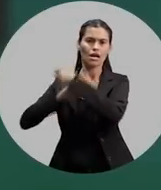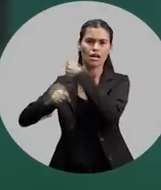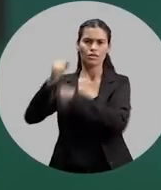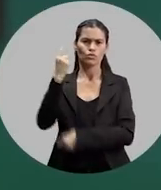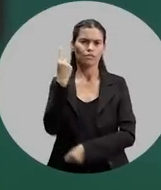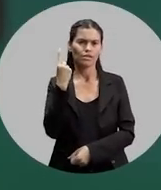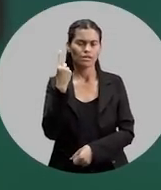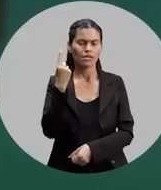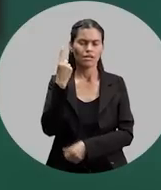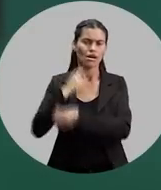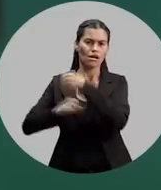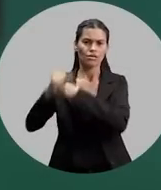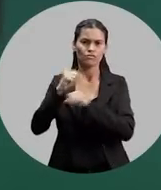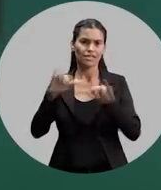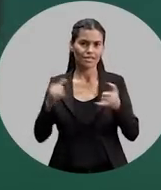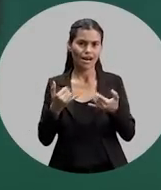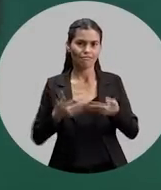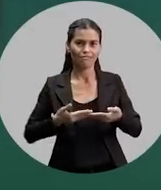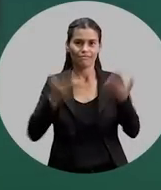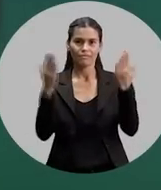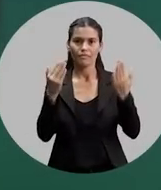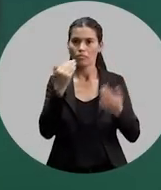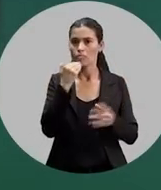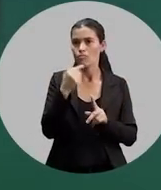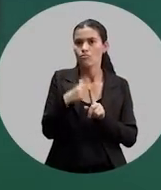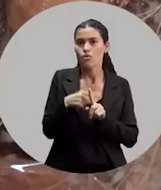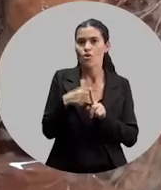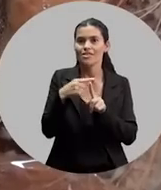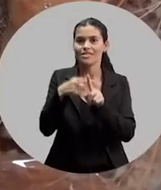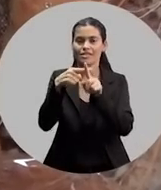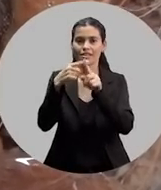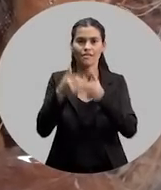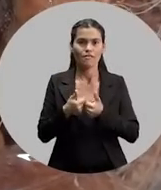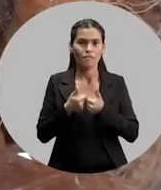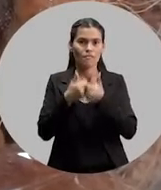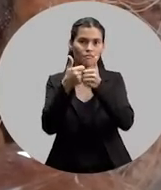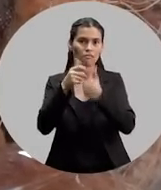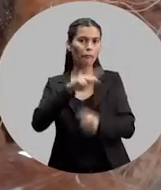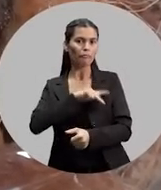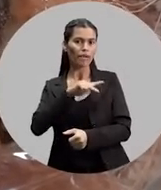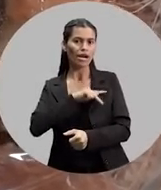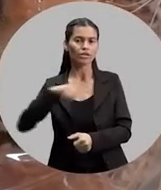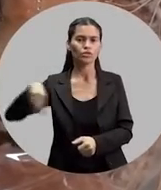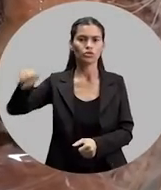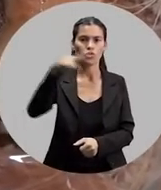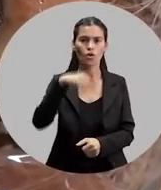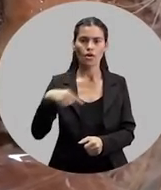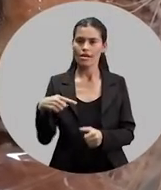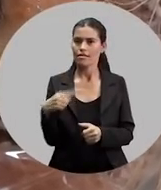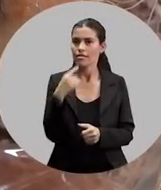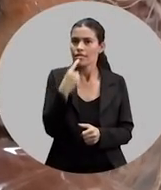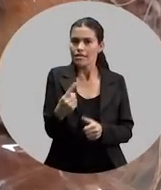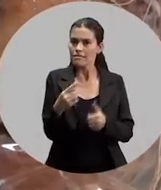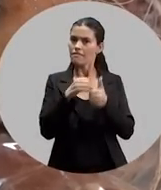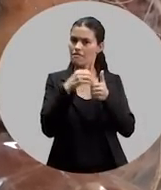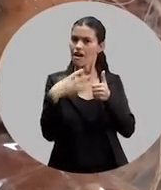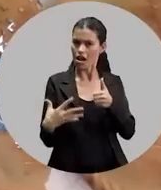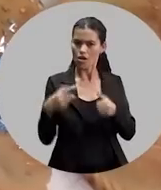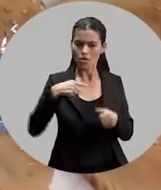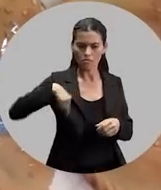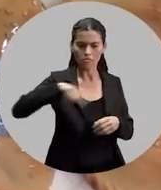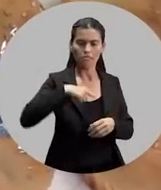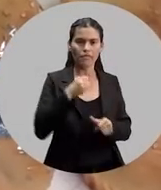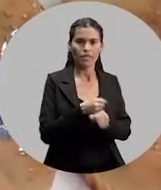el año pasado y tuvo un resultado súper positivo. Las personas valoran más